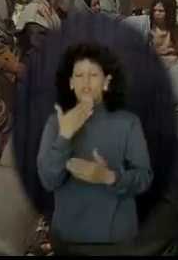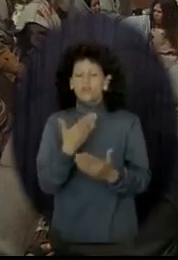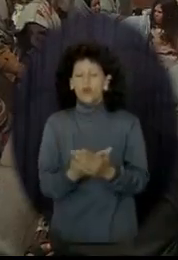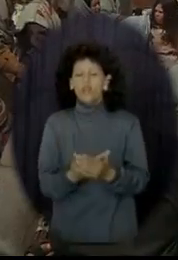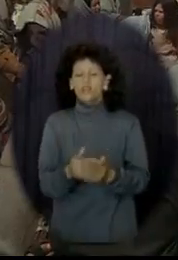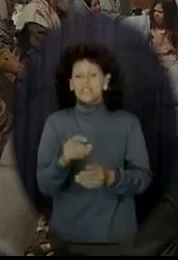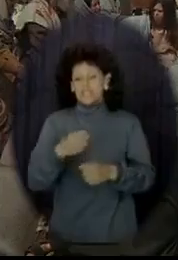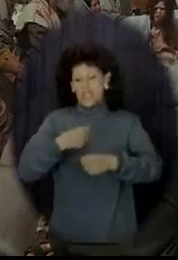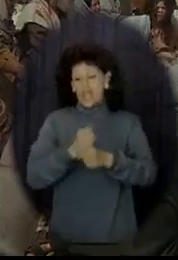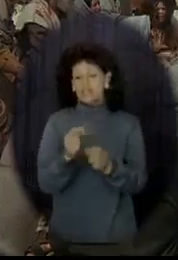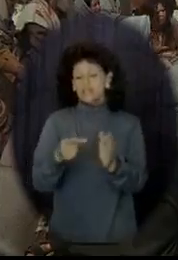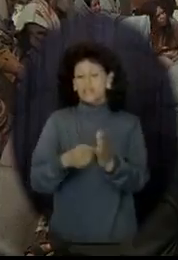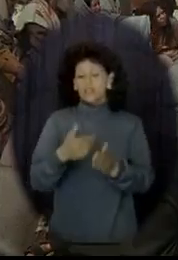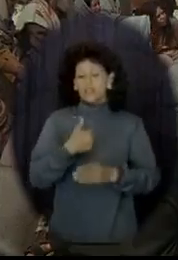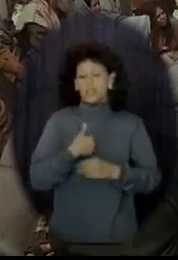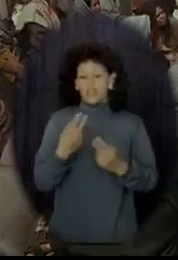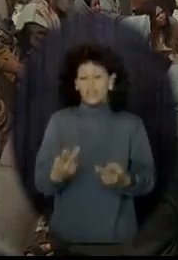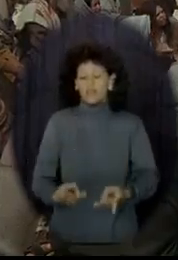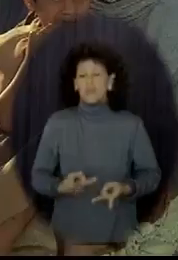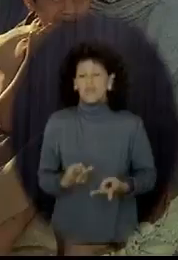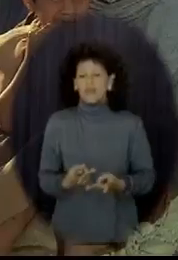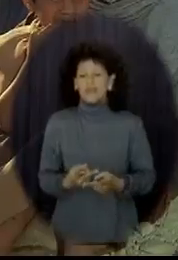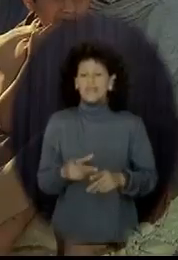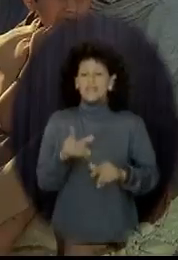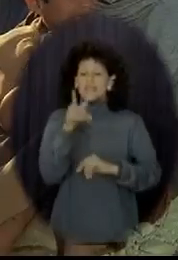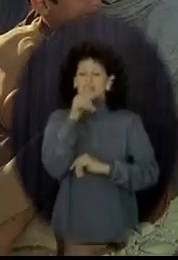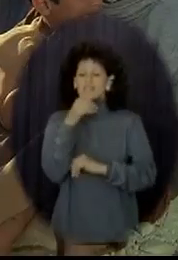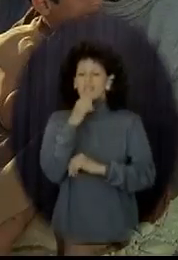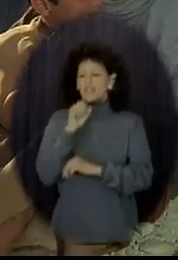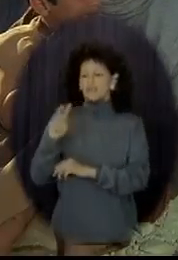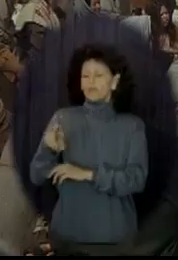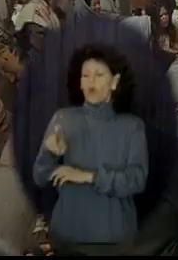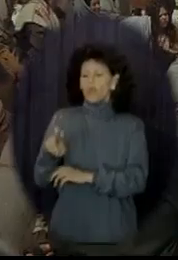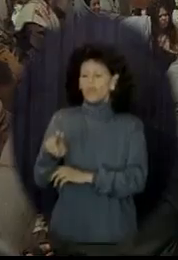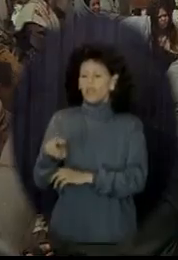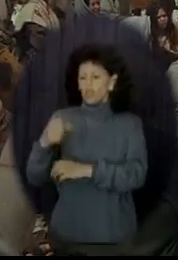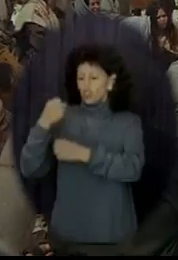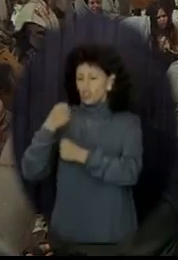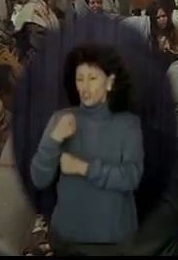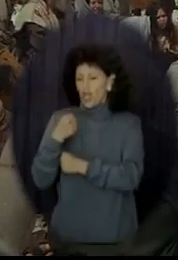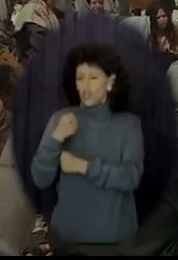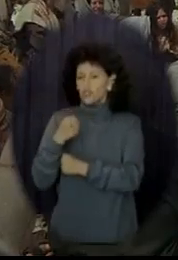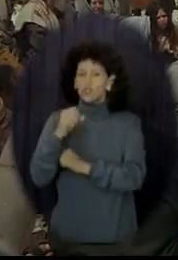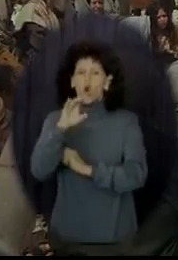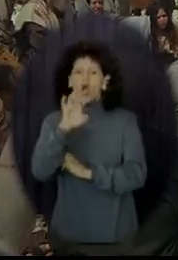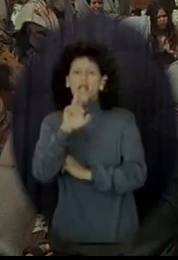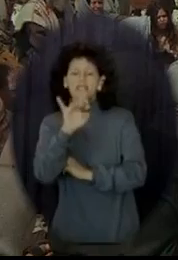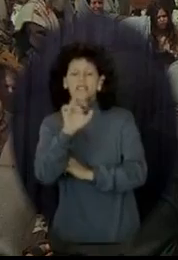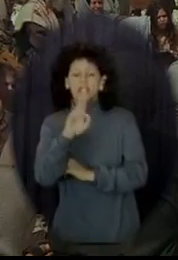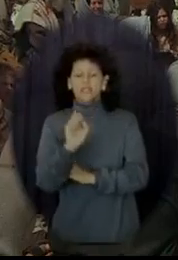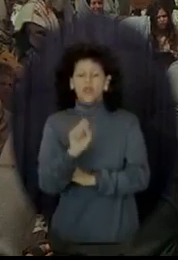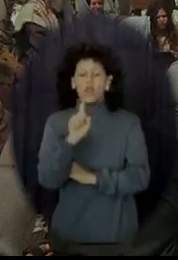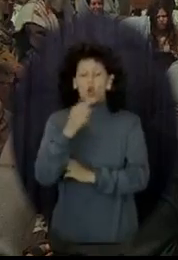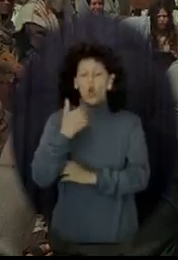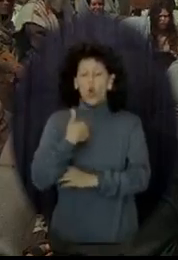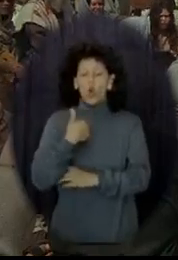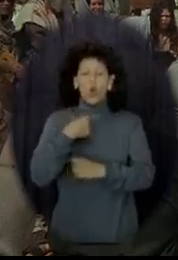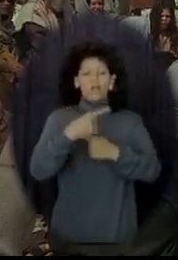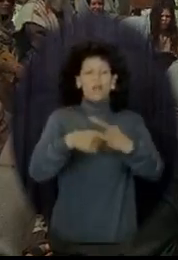Bien dicho. Si haces eso, vivirás. ¿Y quién es mi prójimo? No los soldados. Ni el